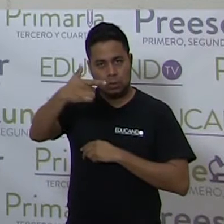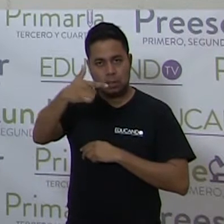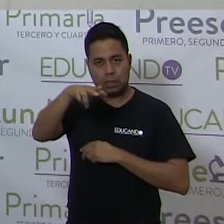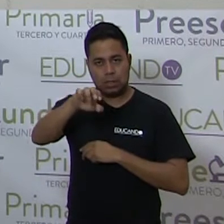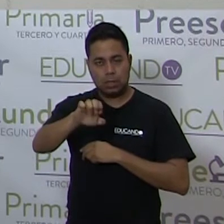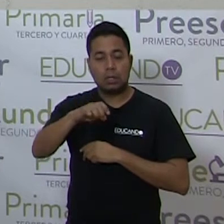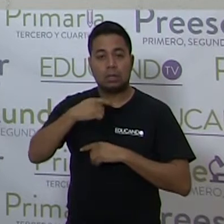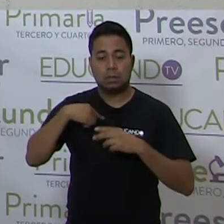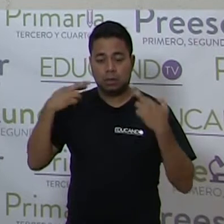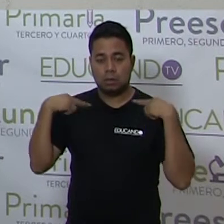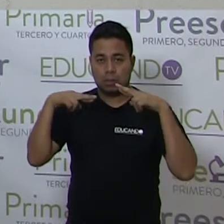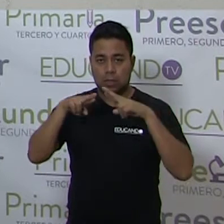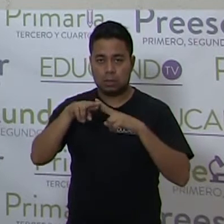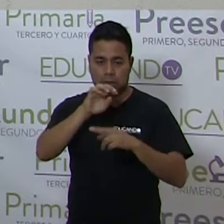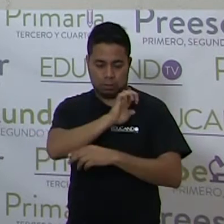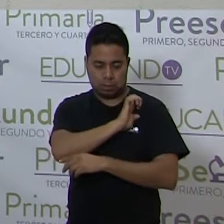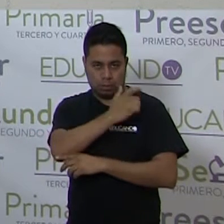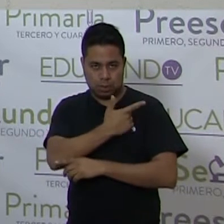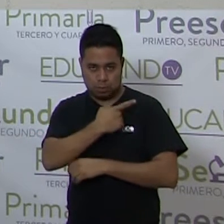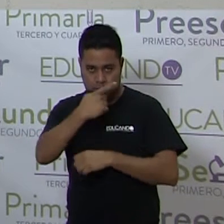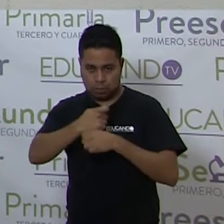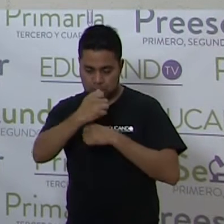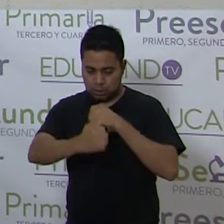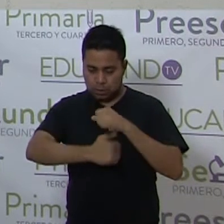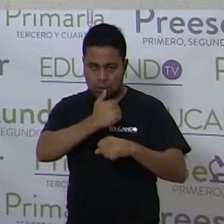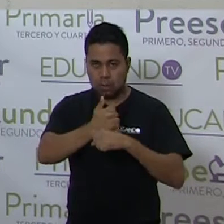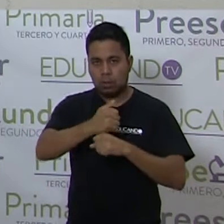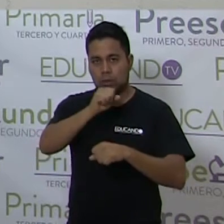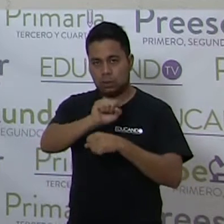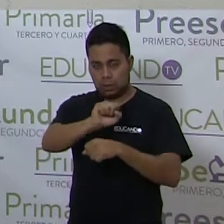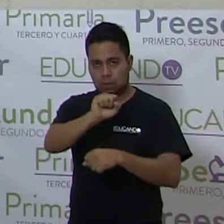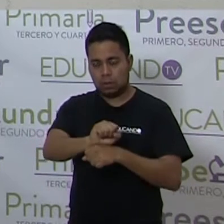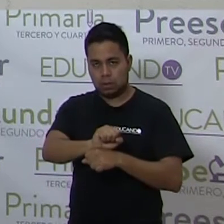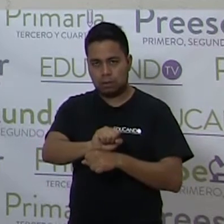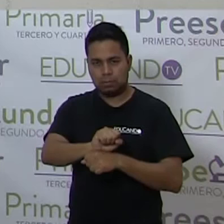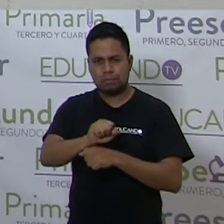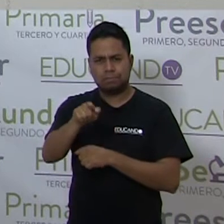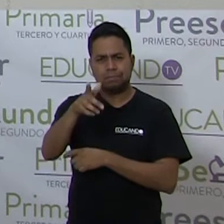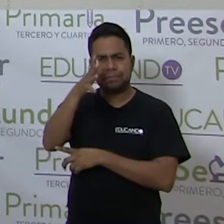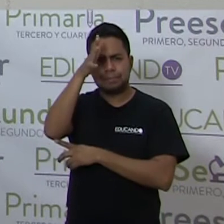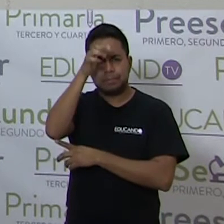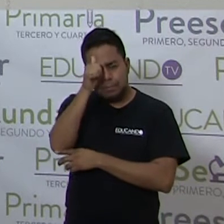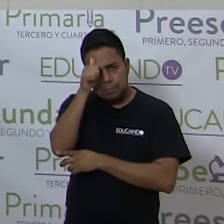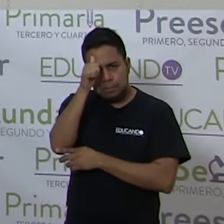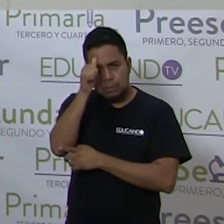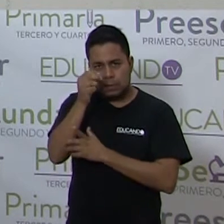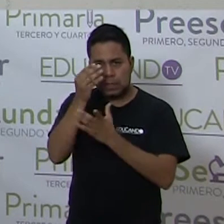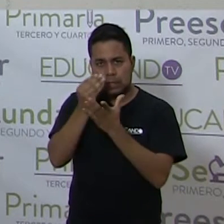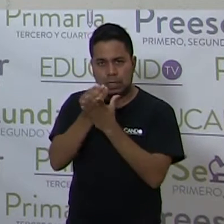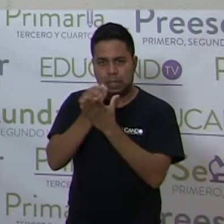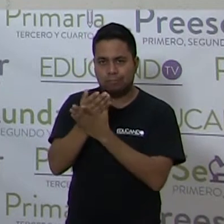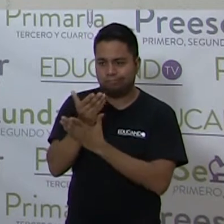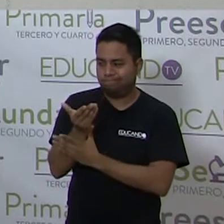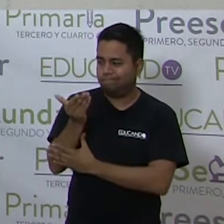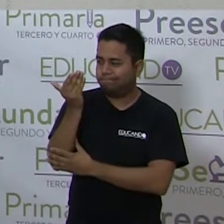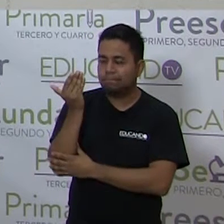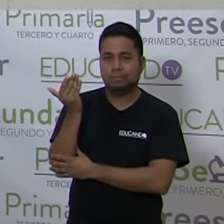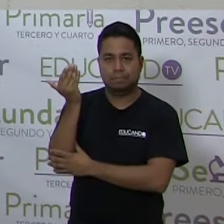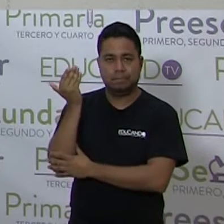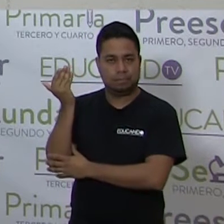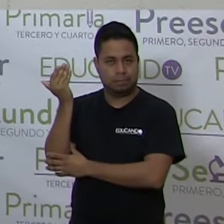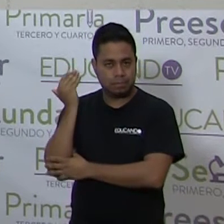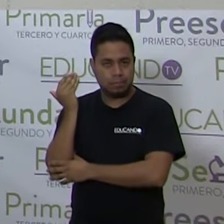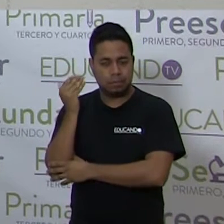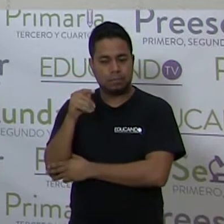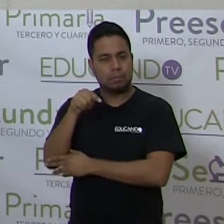de la asignatura de Español primer grado. Como ustedes recordarán, en las sesiones anteriores